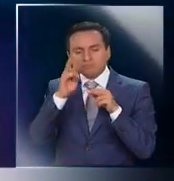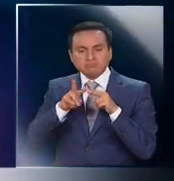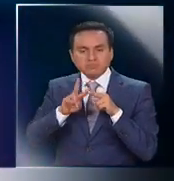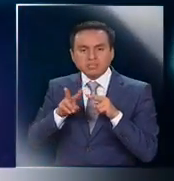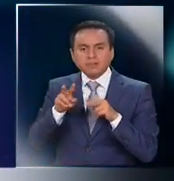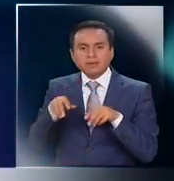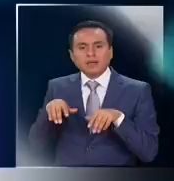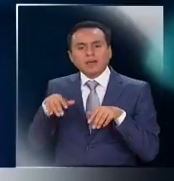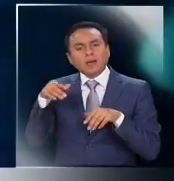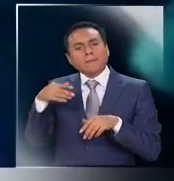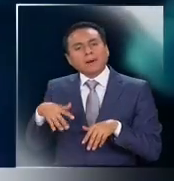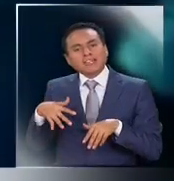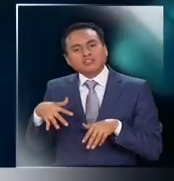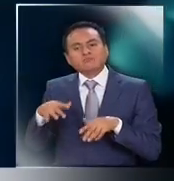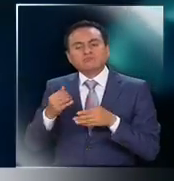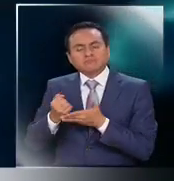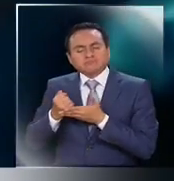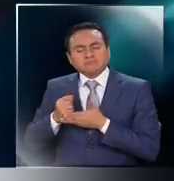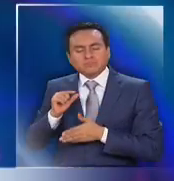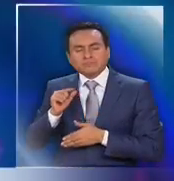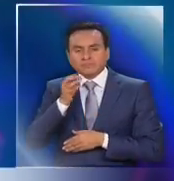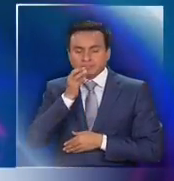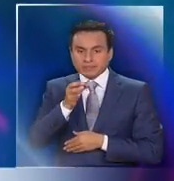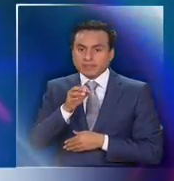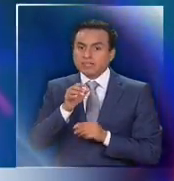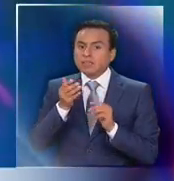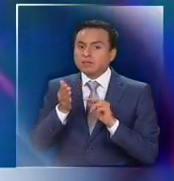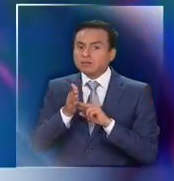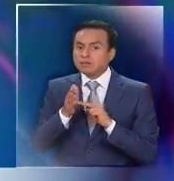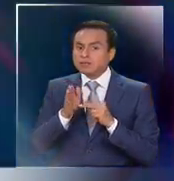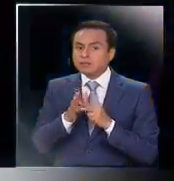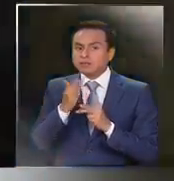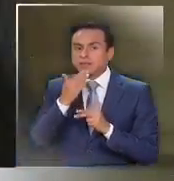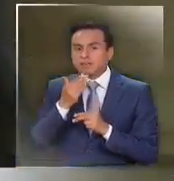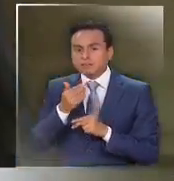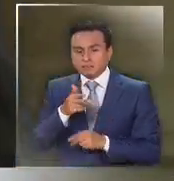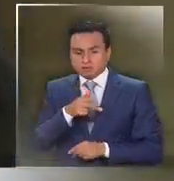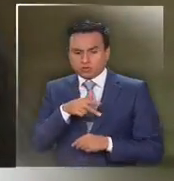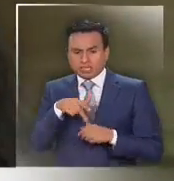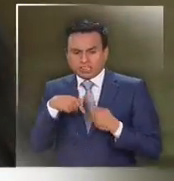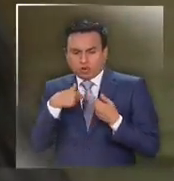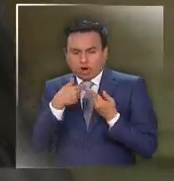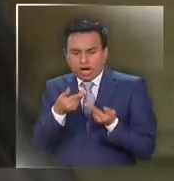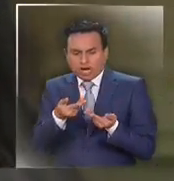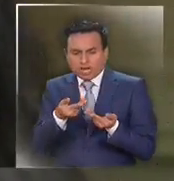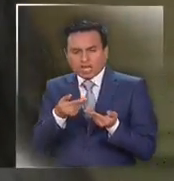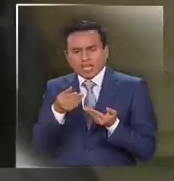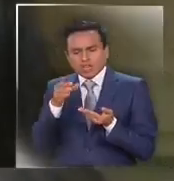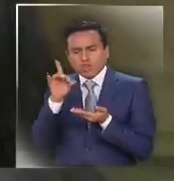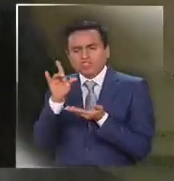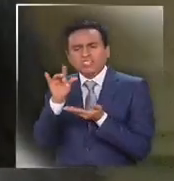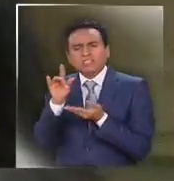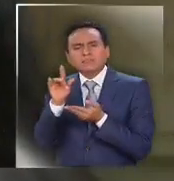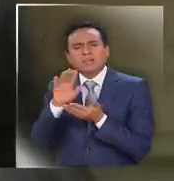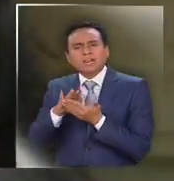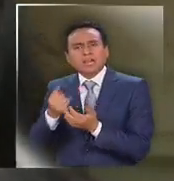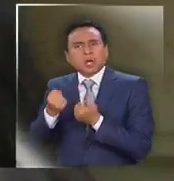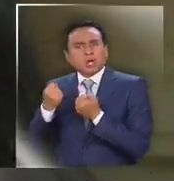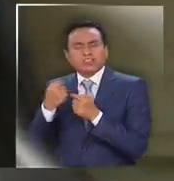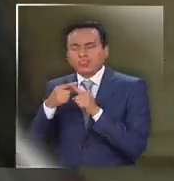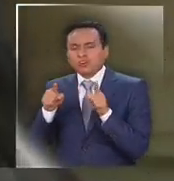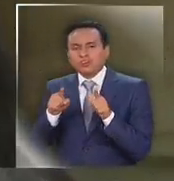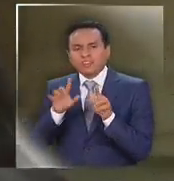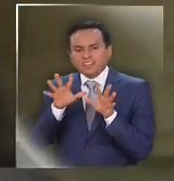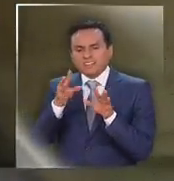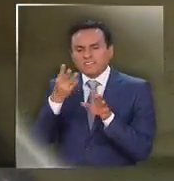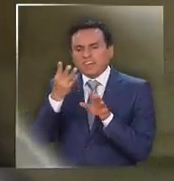el Parkinson. Para tener el efecto tóxico, o sea, para poder drogar a una persona, no estamos hablando de dosis terapéutica. O sea, son